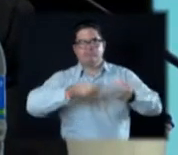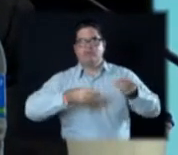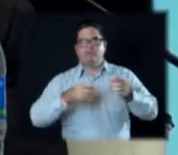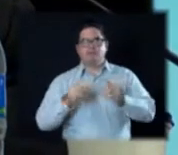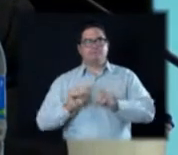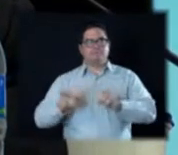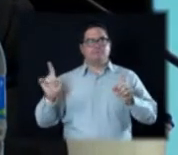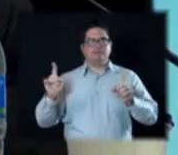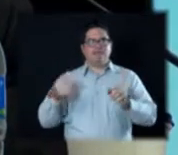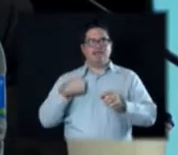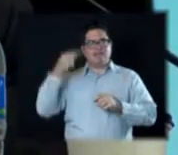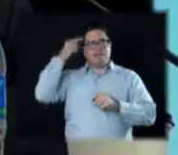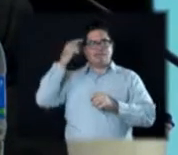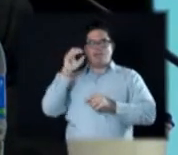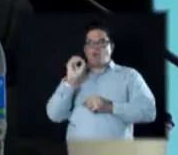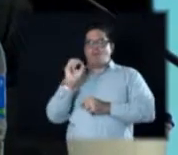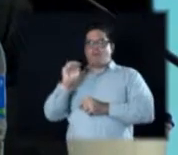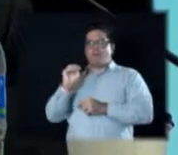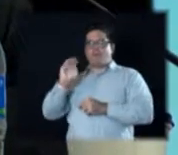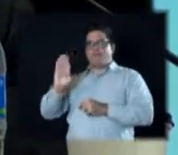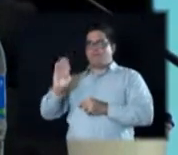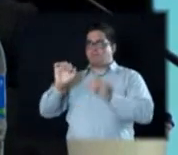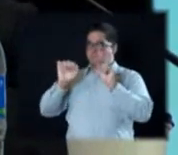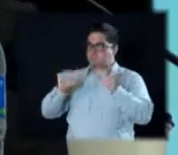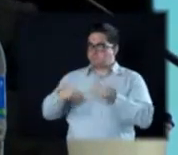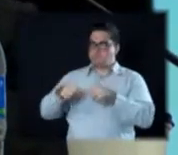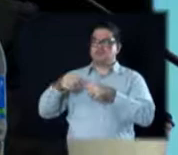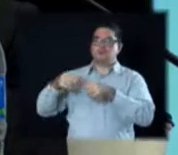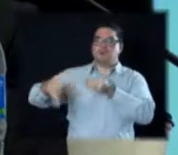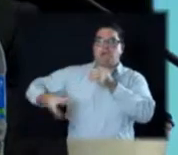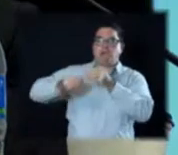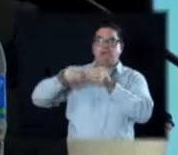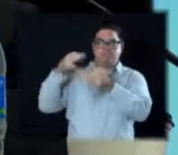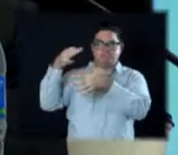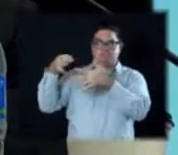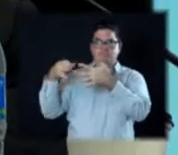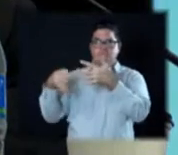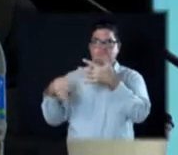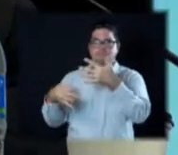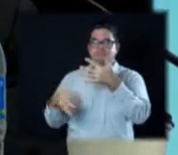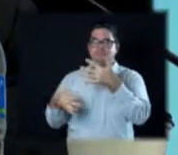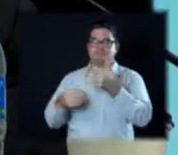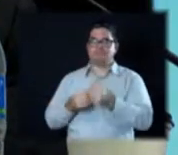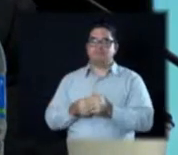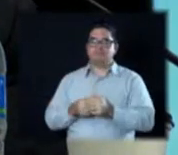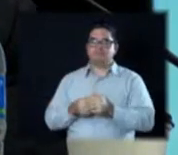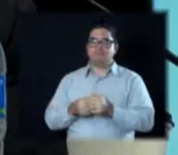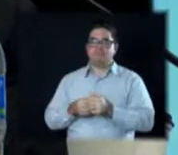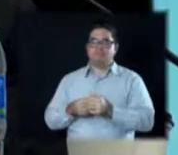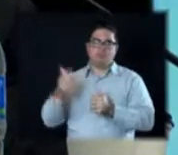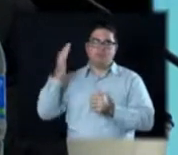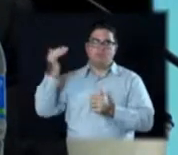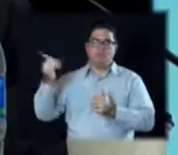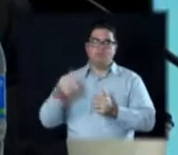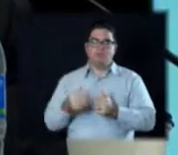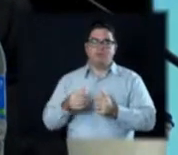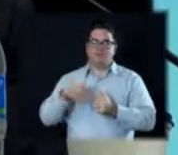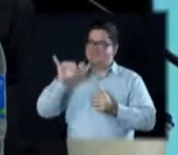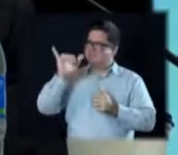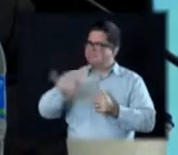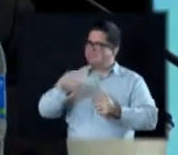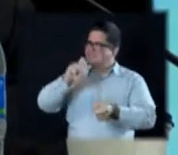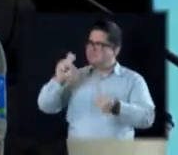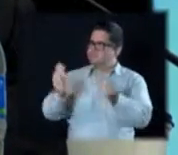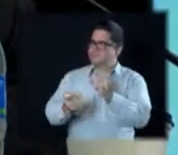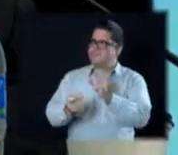presupuesto. Uno OMB puede ofrecer algo que nos puede para el futuro.